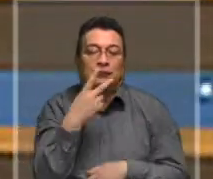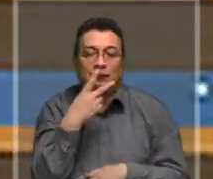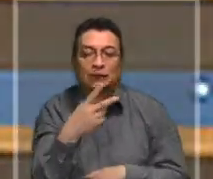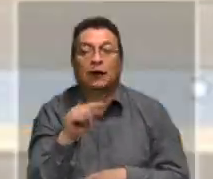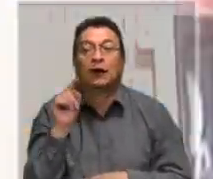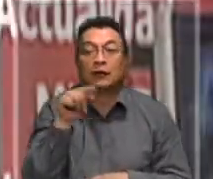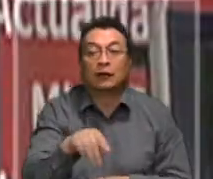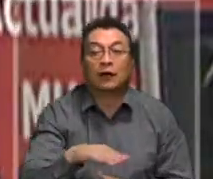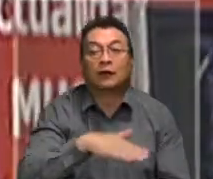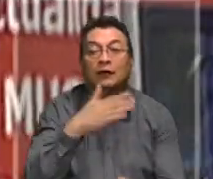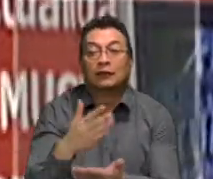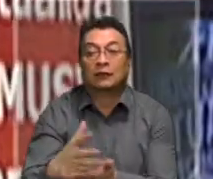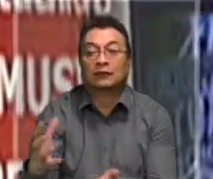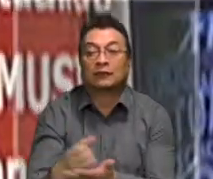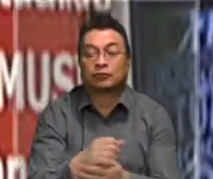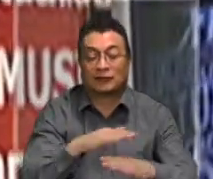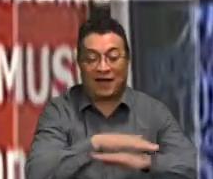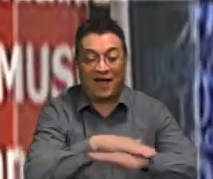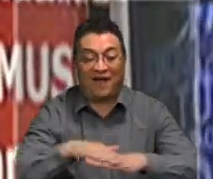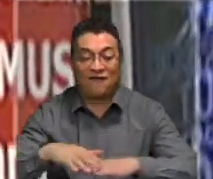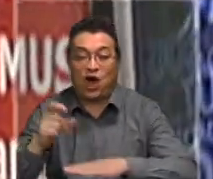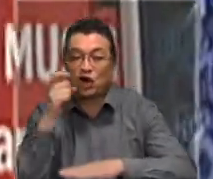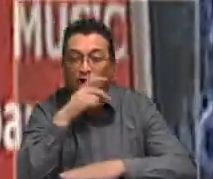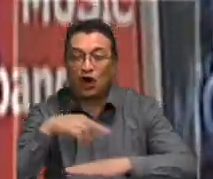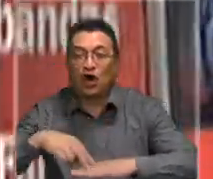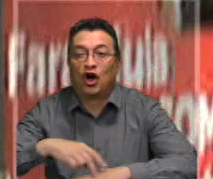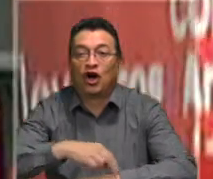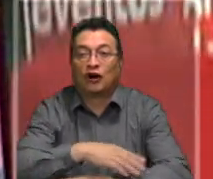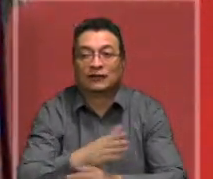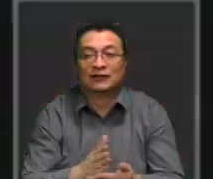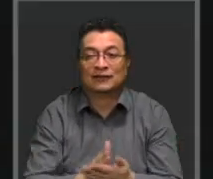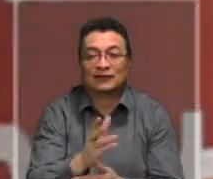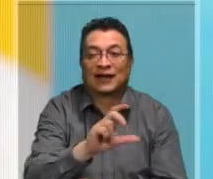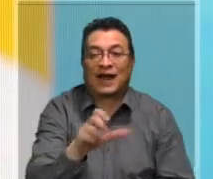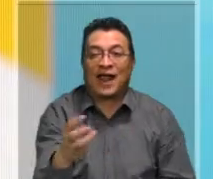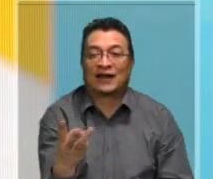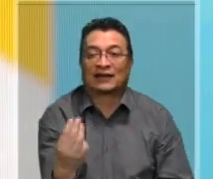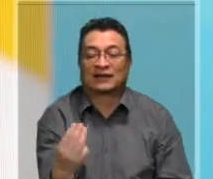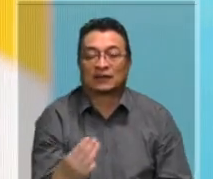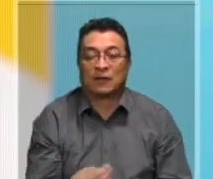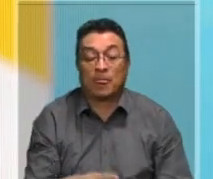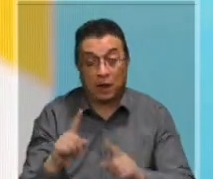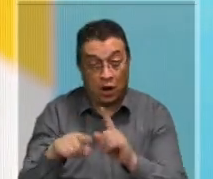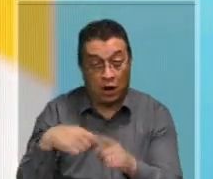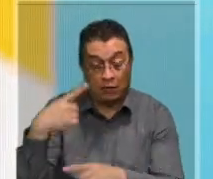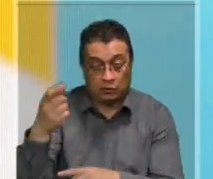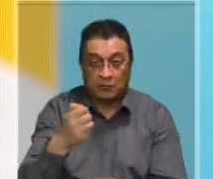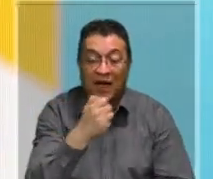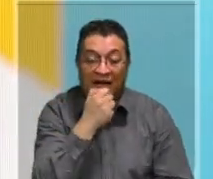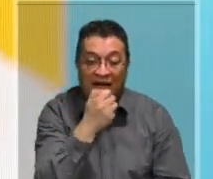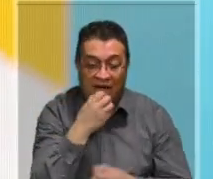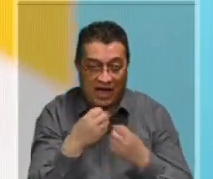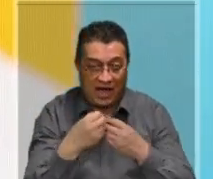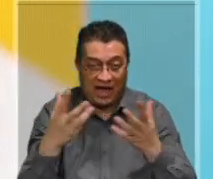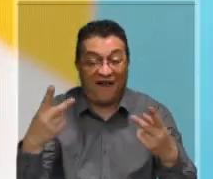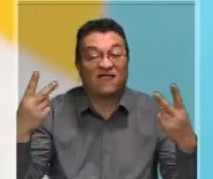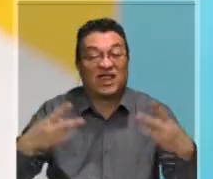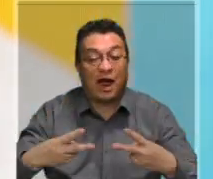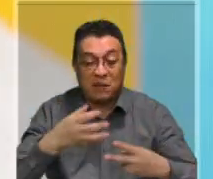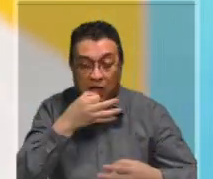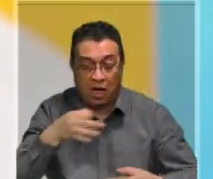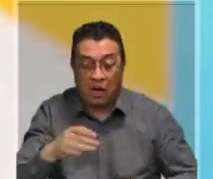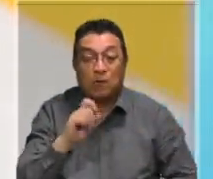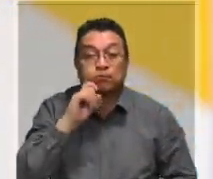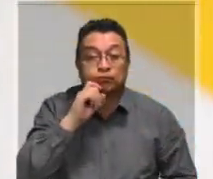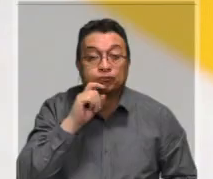cuando logró estar en Alfombra Roja y comenzar su carrera en Canal 13. Será el próximo animador del Festival de Viña,